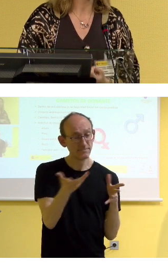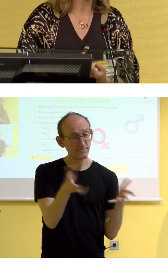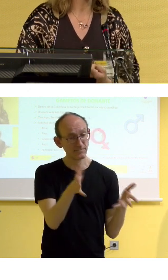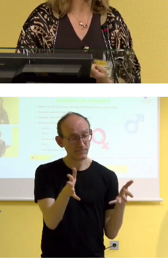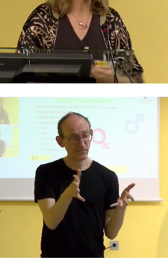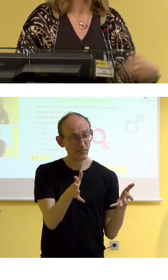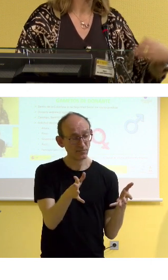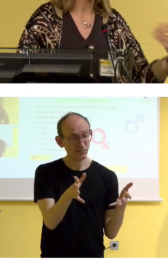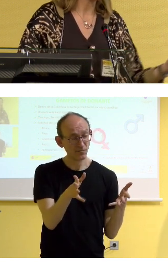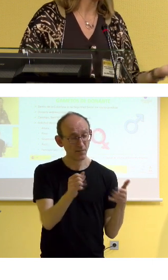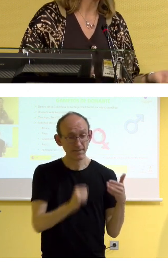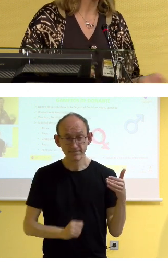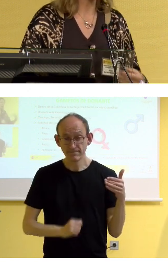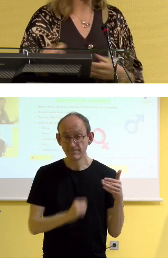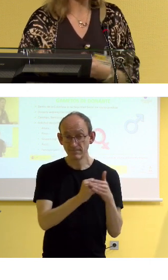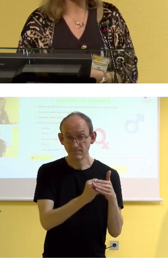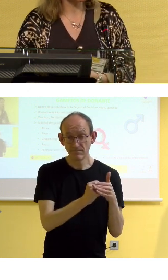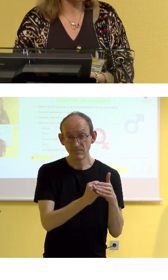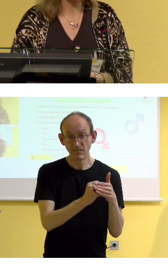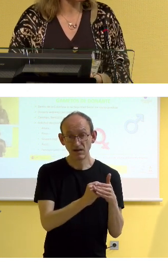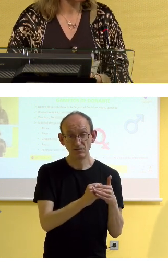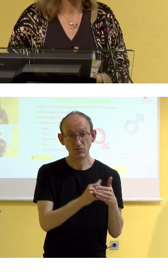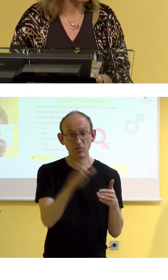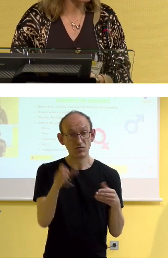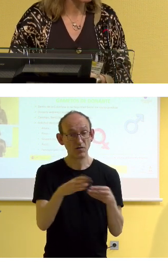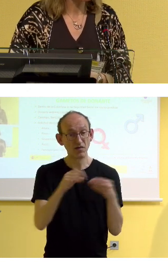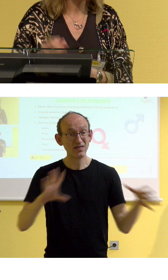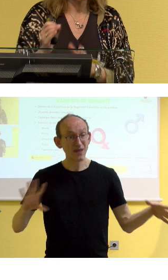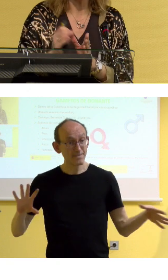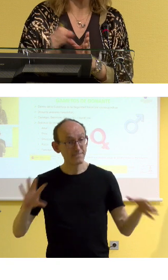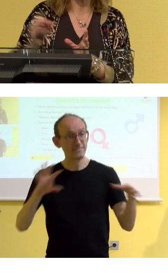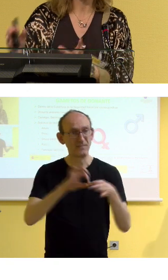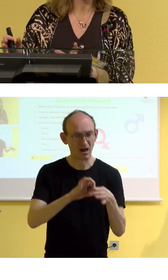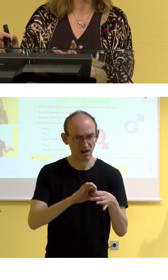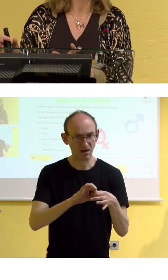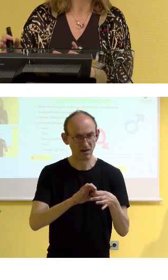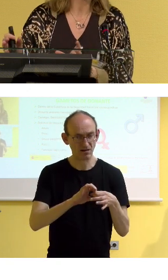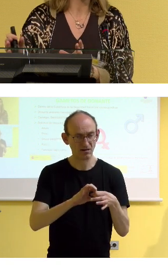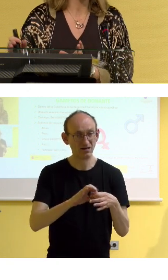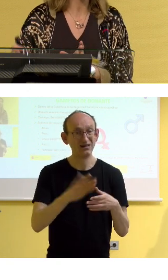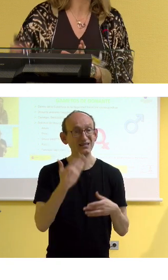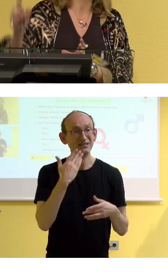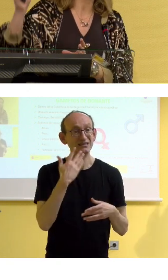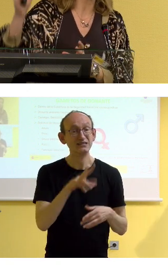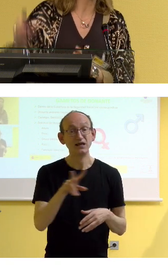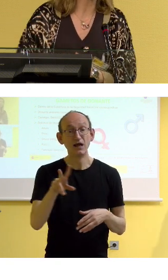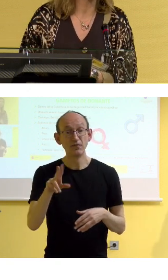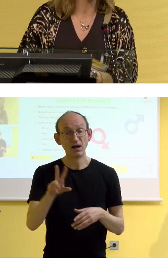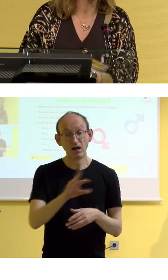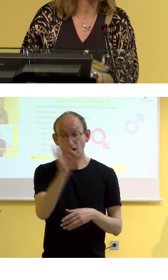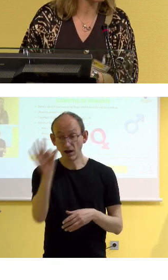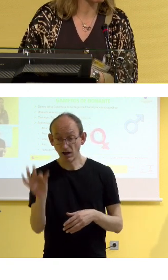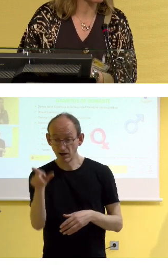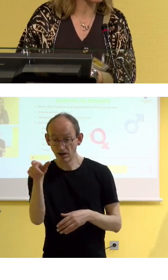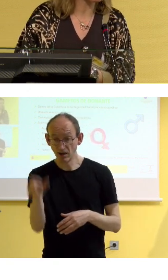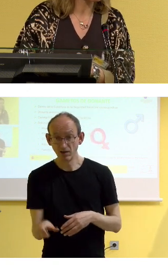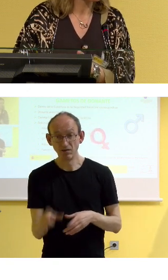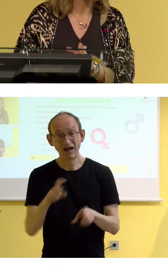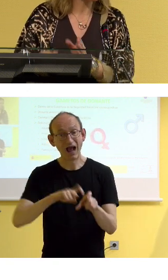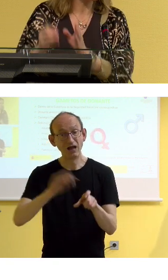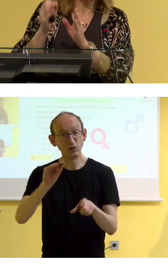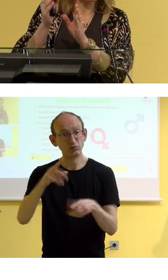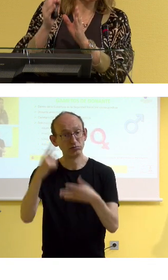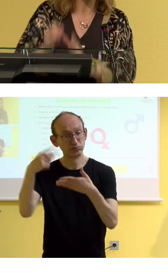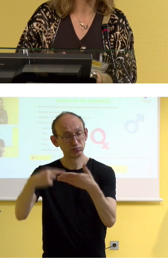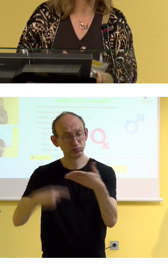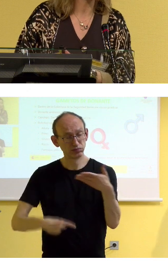más posible al o a la paciente, ¿vale? Y si no, al lado, si viene con pareja, ponemos las características de la pareja,